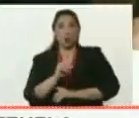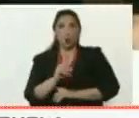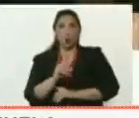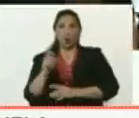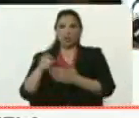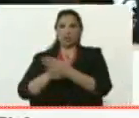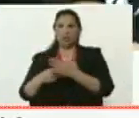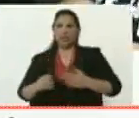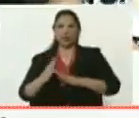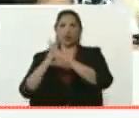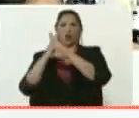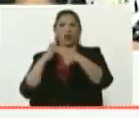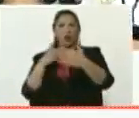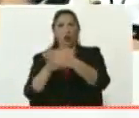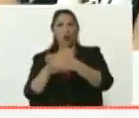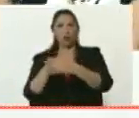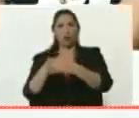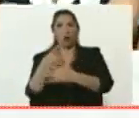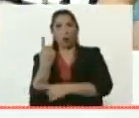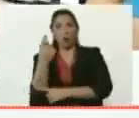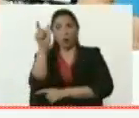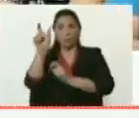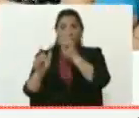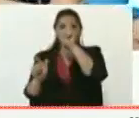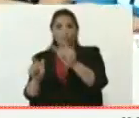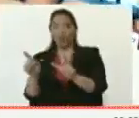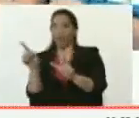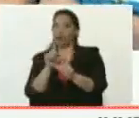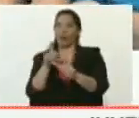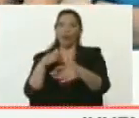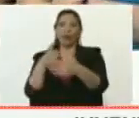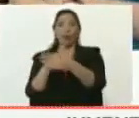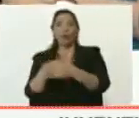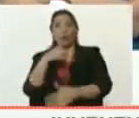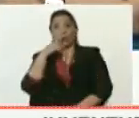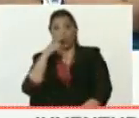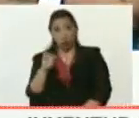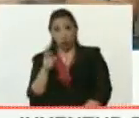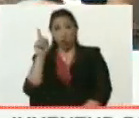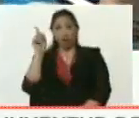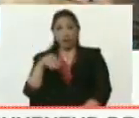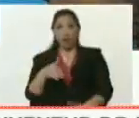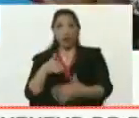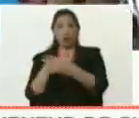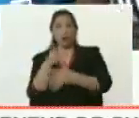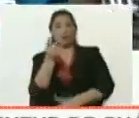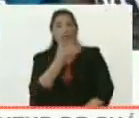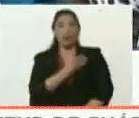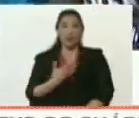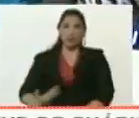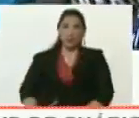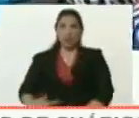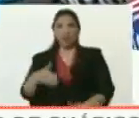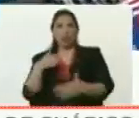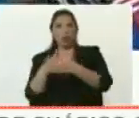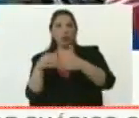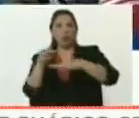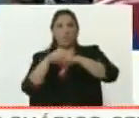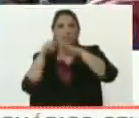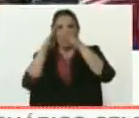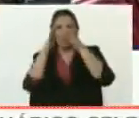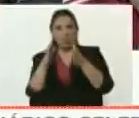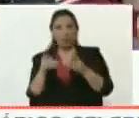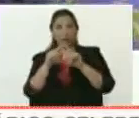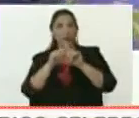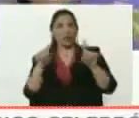una persona, es contra Nicolás Maduro, es contra el vicepresidente, es contra el ministro. Pero